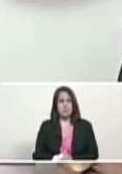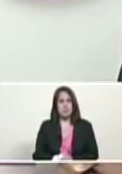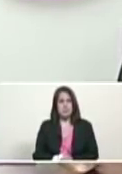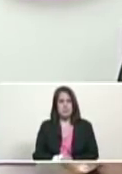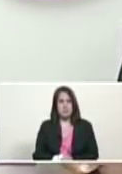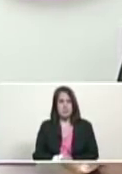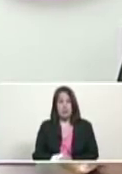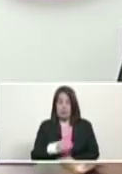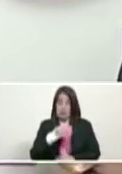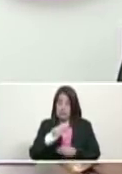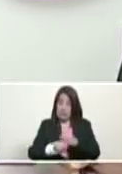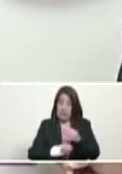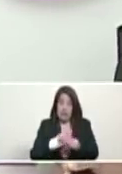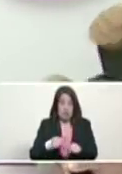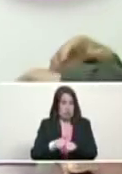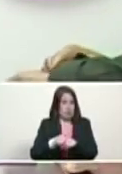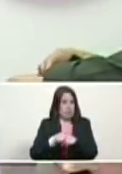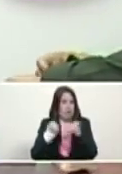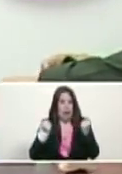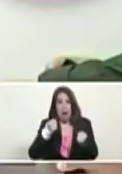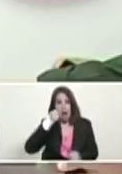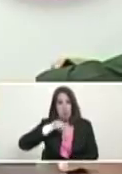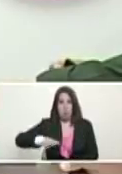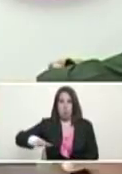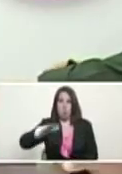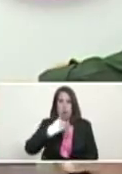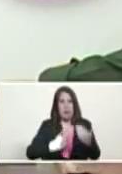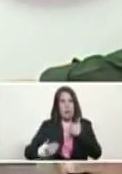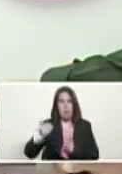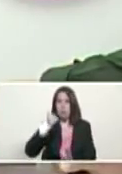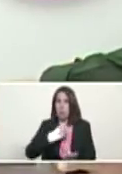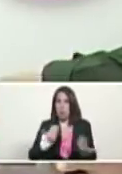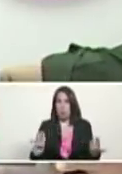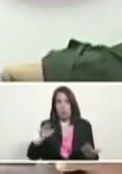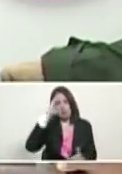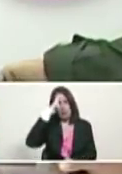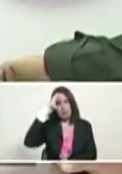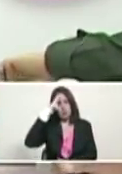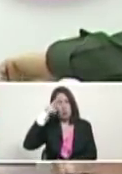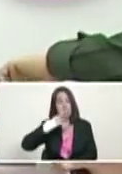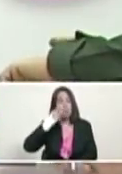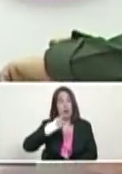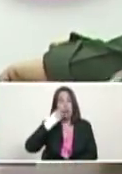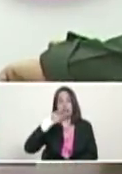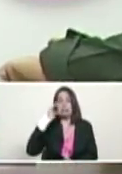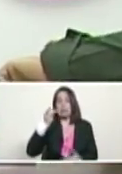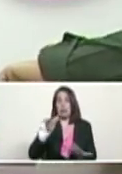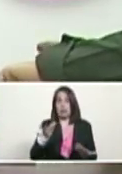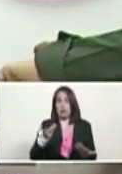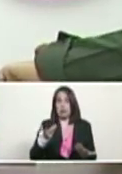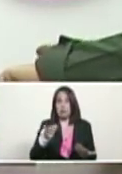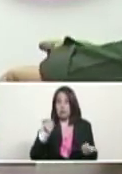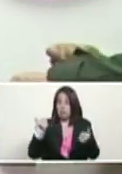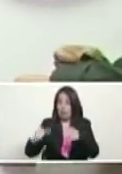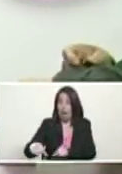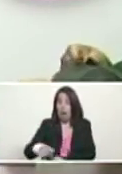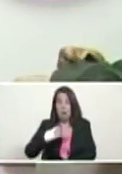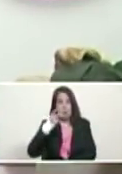Porque se le ha hecho un daño al pueblo, por razones políticas, politiqueras, de baja